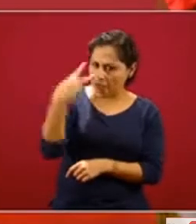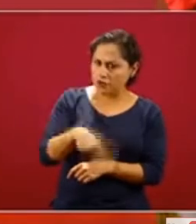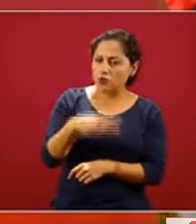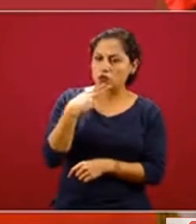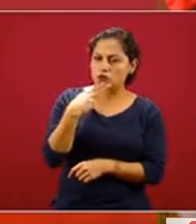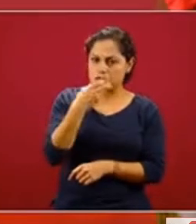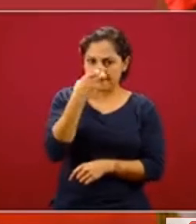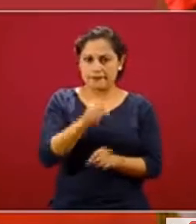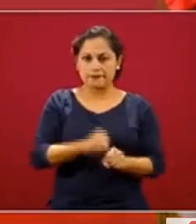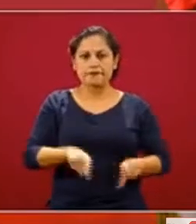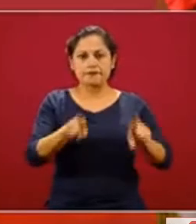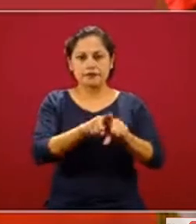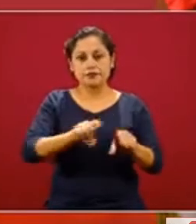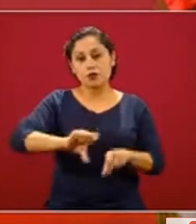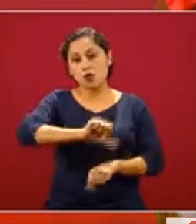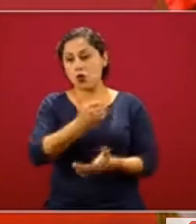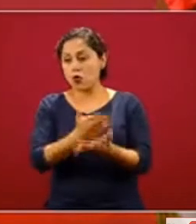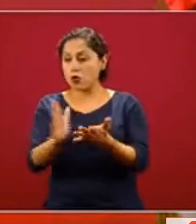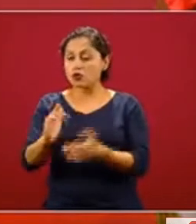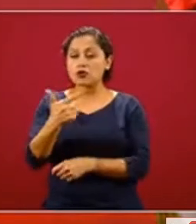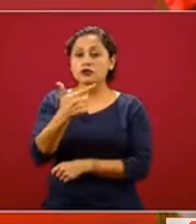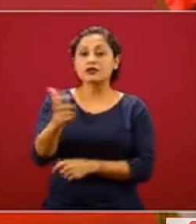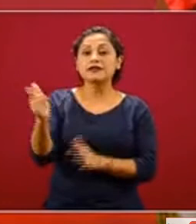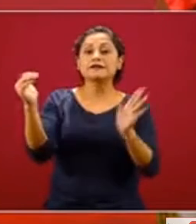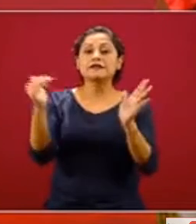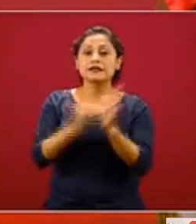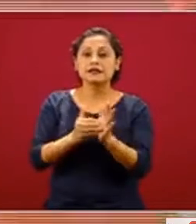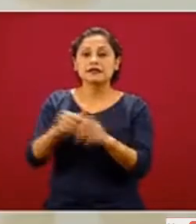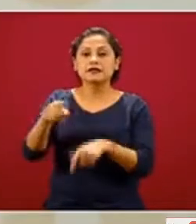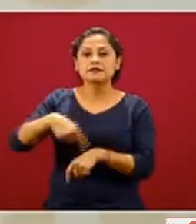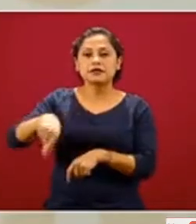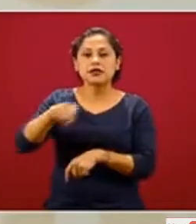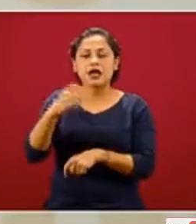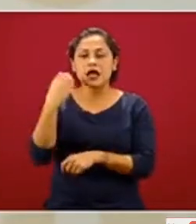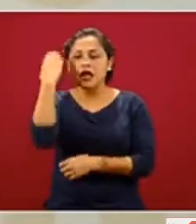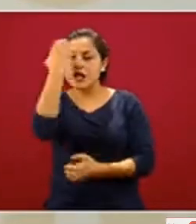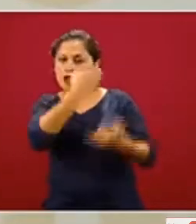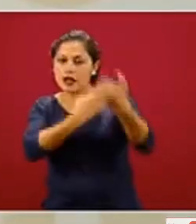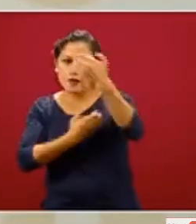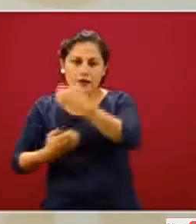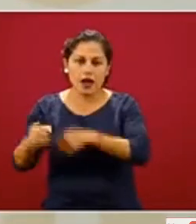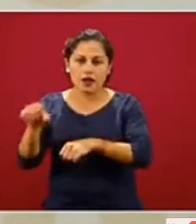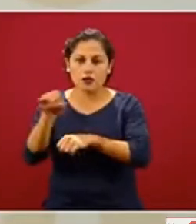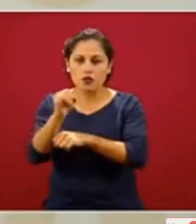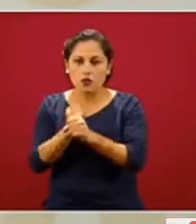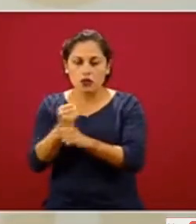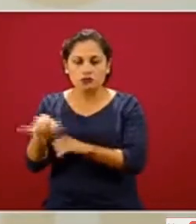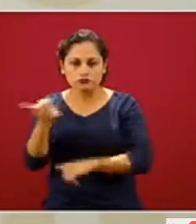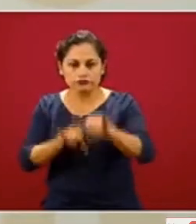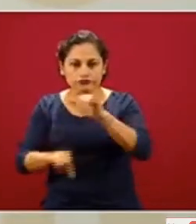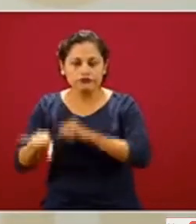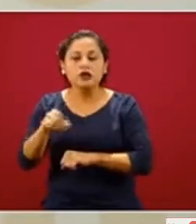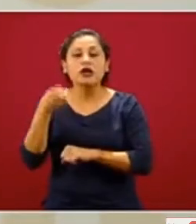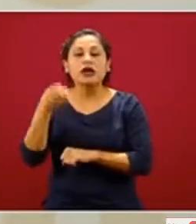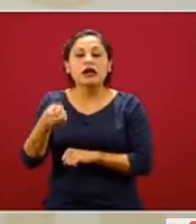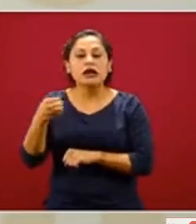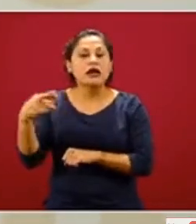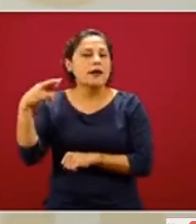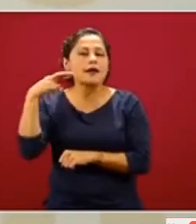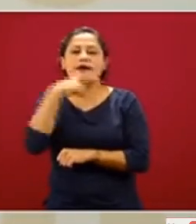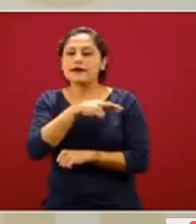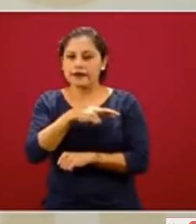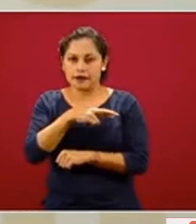resto, 700,000, son diagnósticos basados en pruebas rápidas. Y estas pruebas rápidas, esto también está